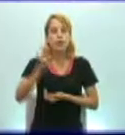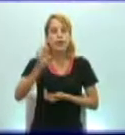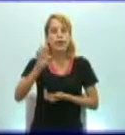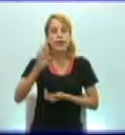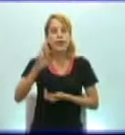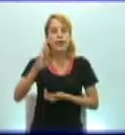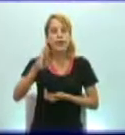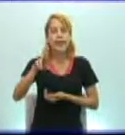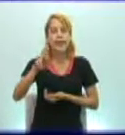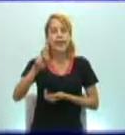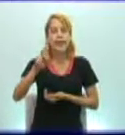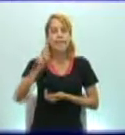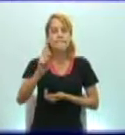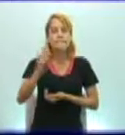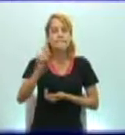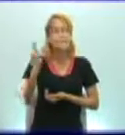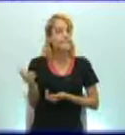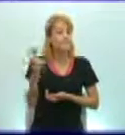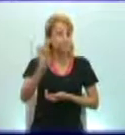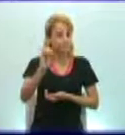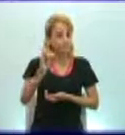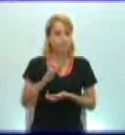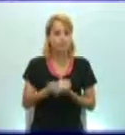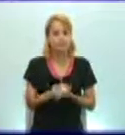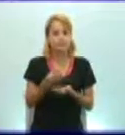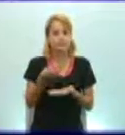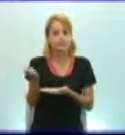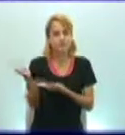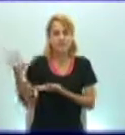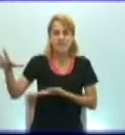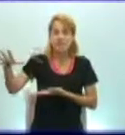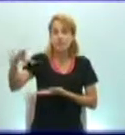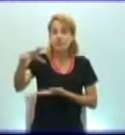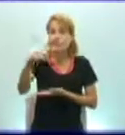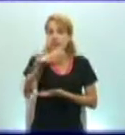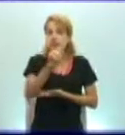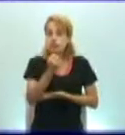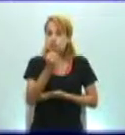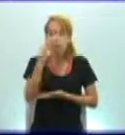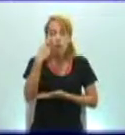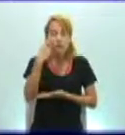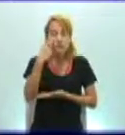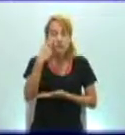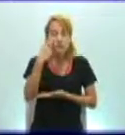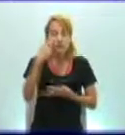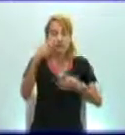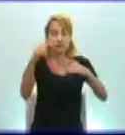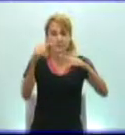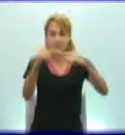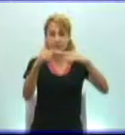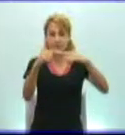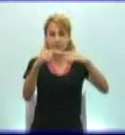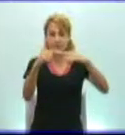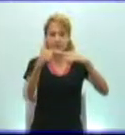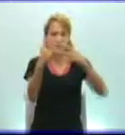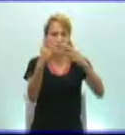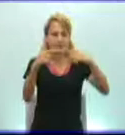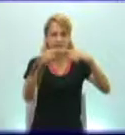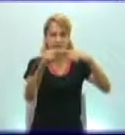con el puntero, es todo lo que abarca desde el cuello,